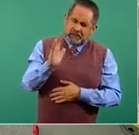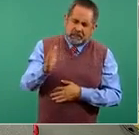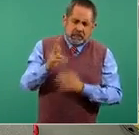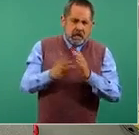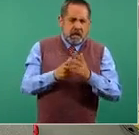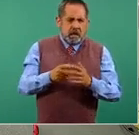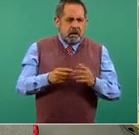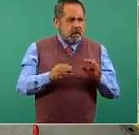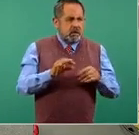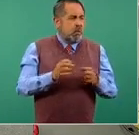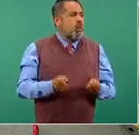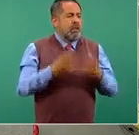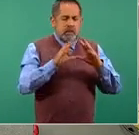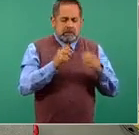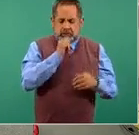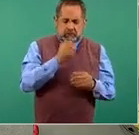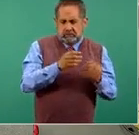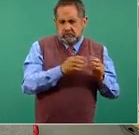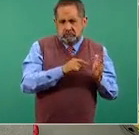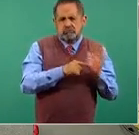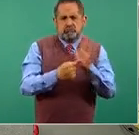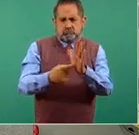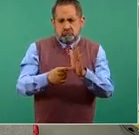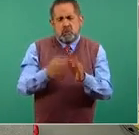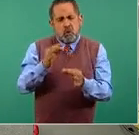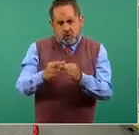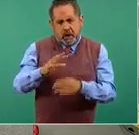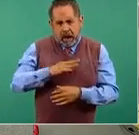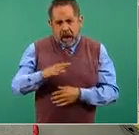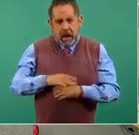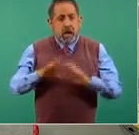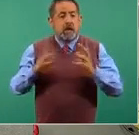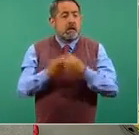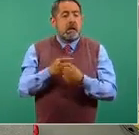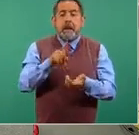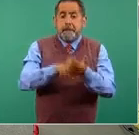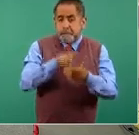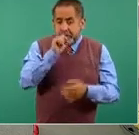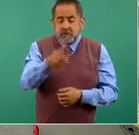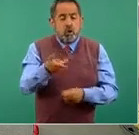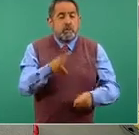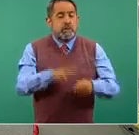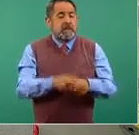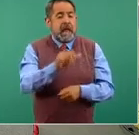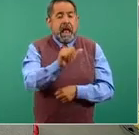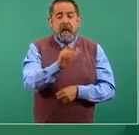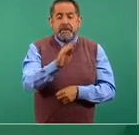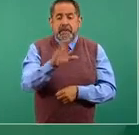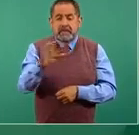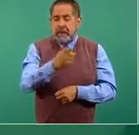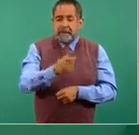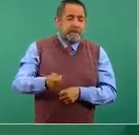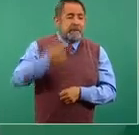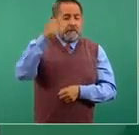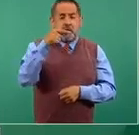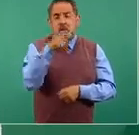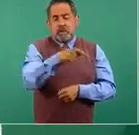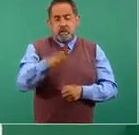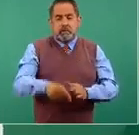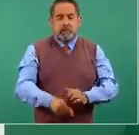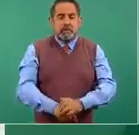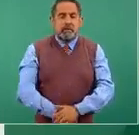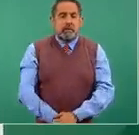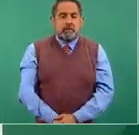Vamos a traer el dato actualizado y sí, con mucho gusto. Okay. Incluye al Hospital ABC, por cierto. Fue el primero que empezó a vacunarse.